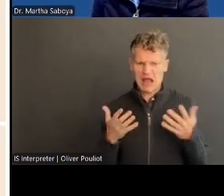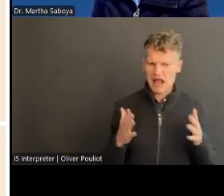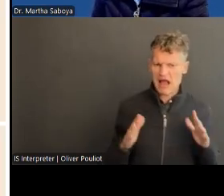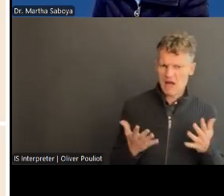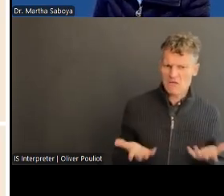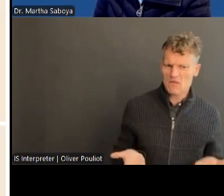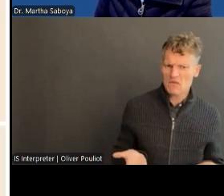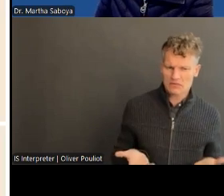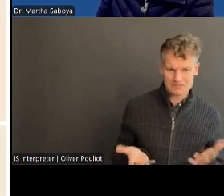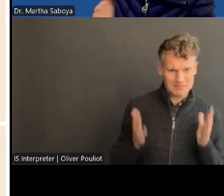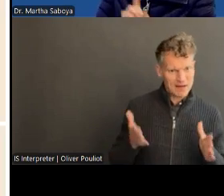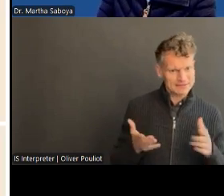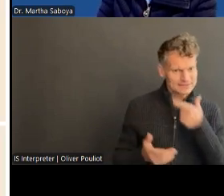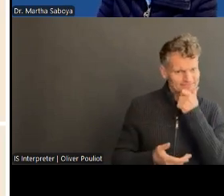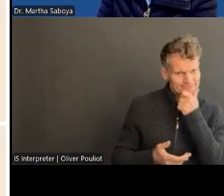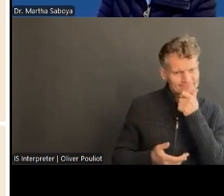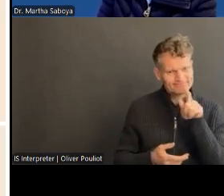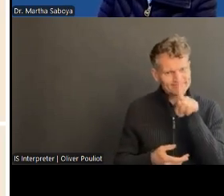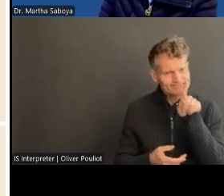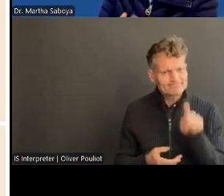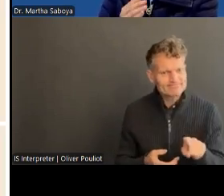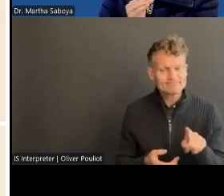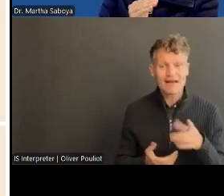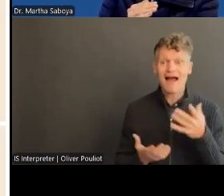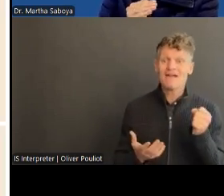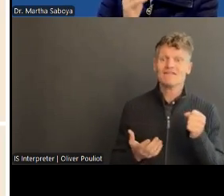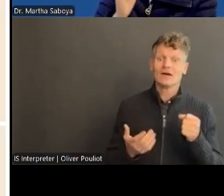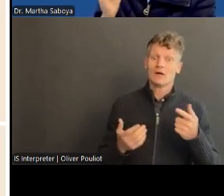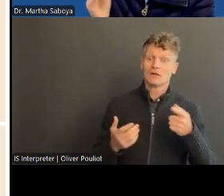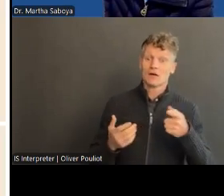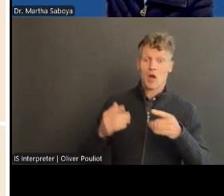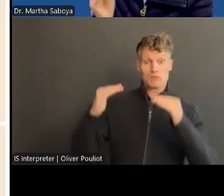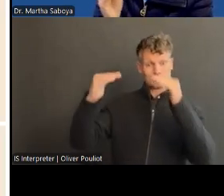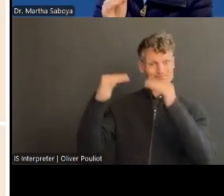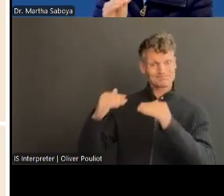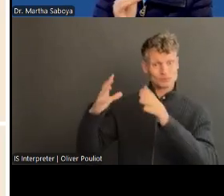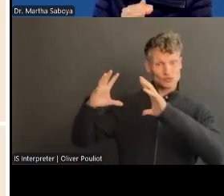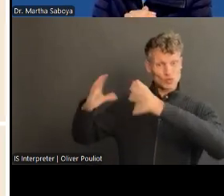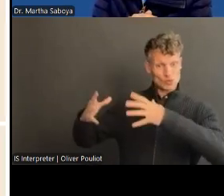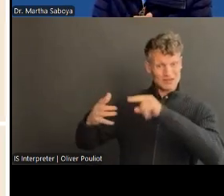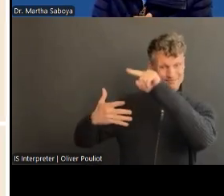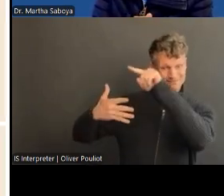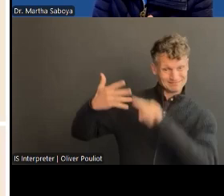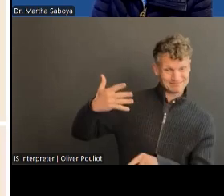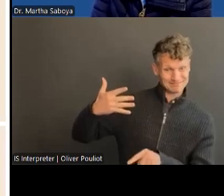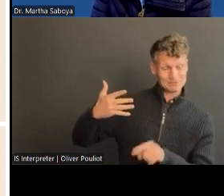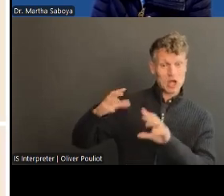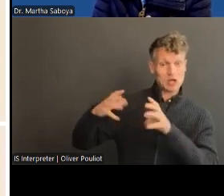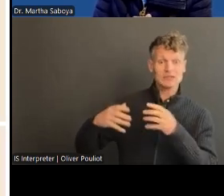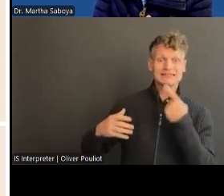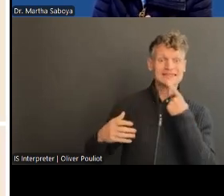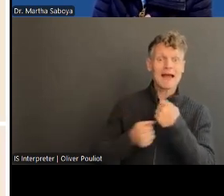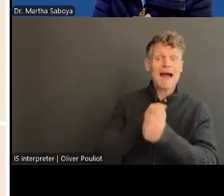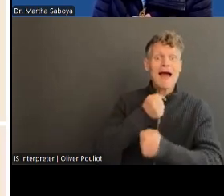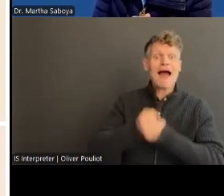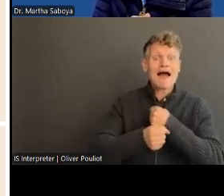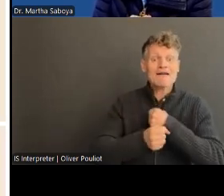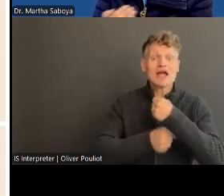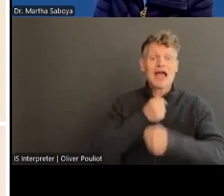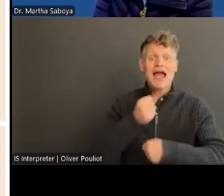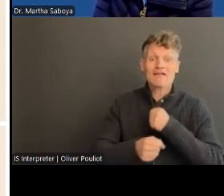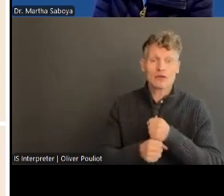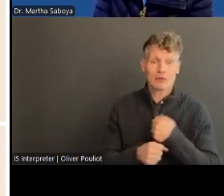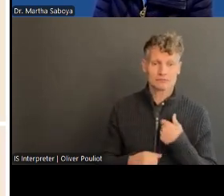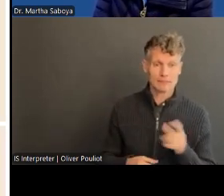afecte la lepra? También tenemos otro conjunto de países que nos reportan anualmente entre 10 y menos